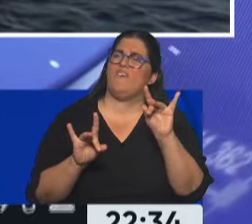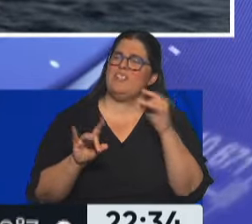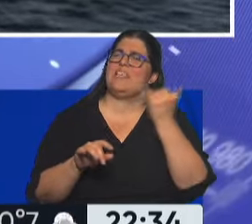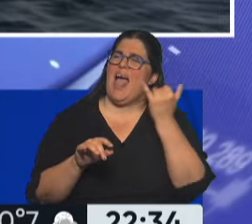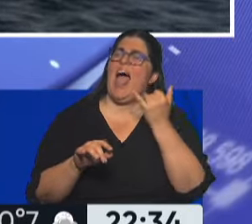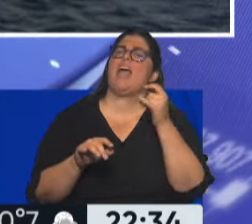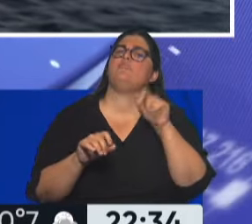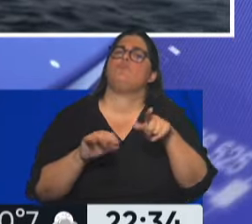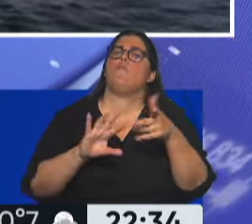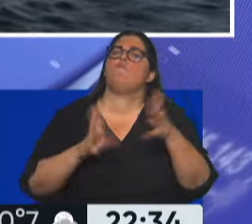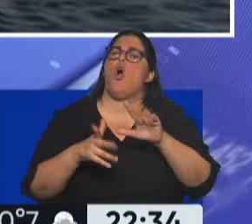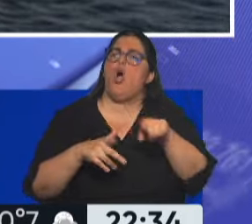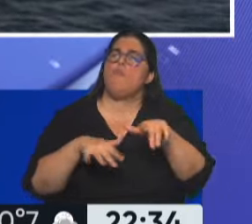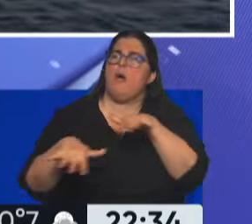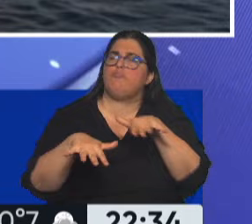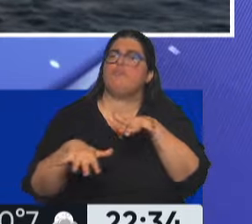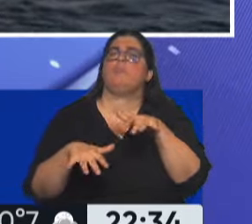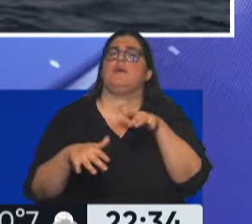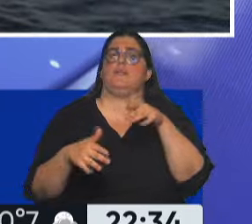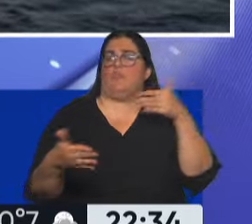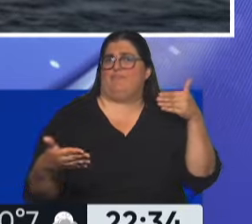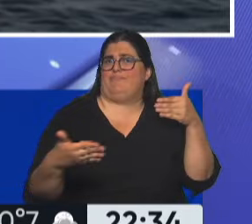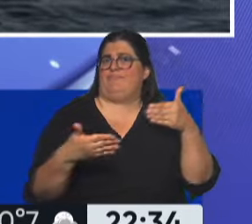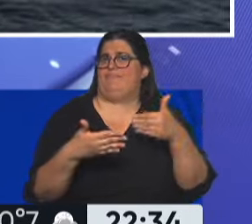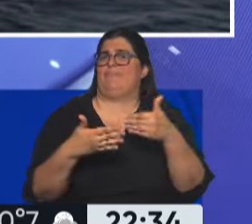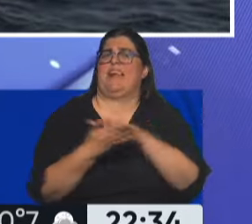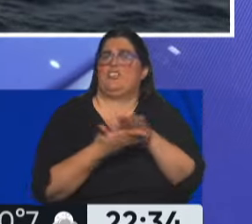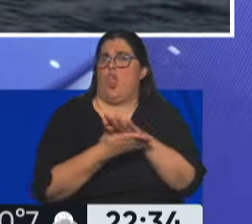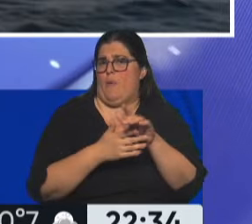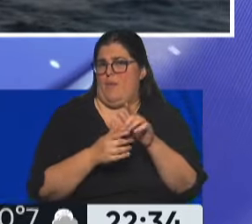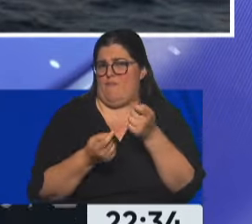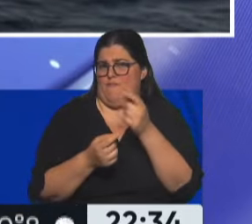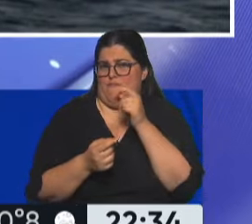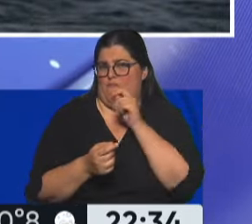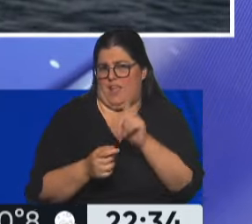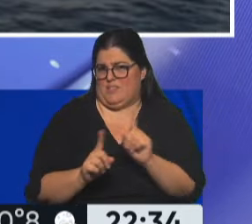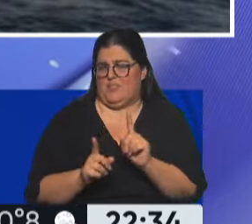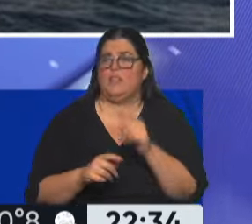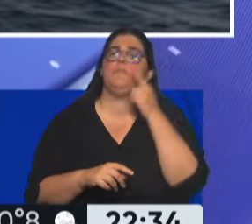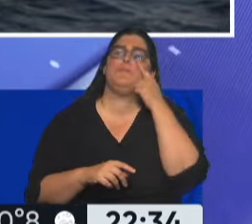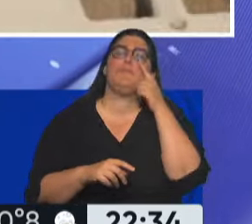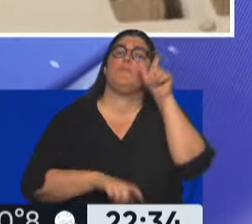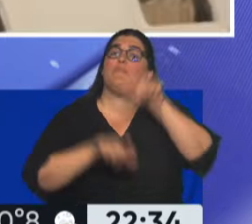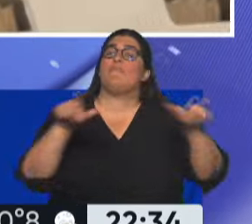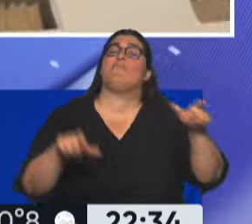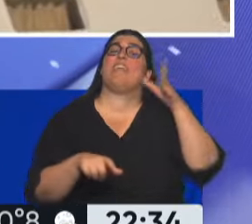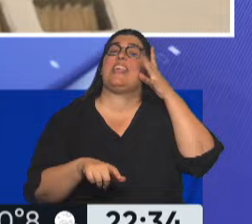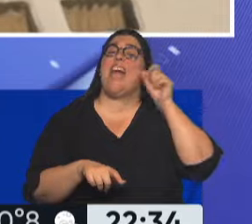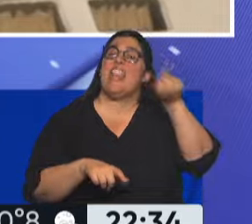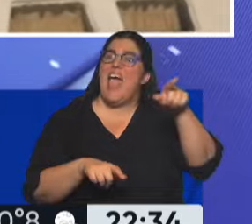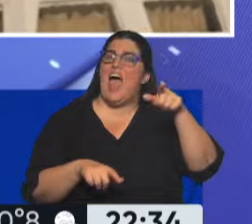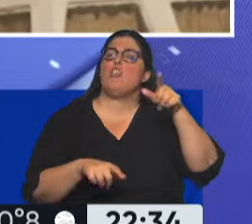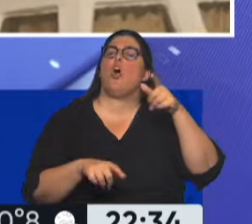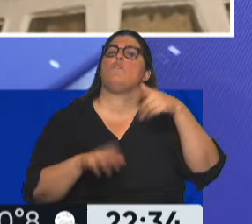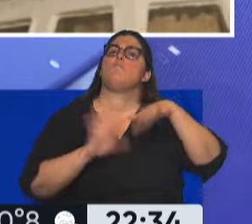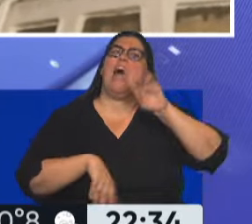dinámica y que es muy difícil de solucionar en el corto plazo. Los italianos, como la mayoría, mucho más que la mayoría de los europeos, se están envejeciendo y las poblaciones